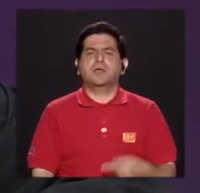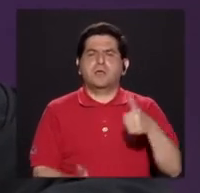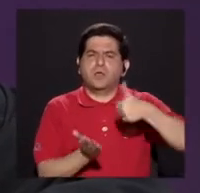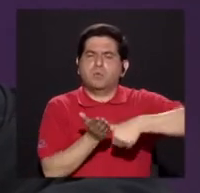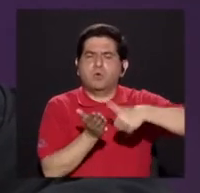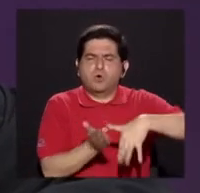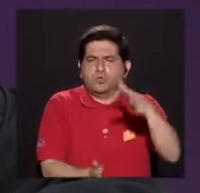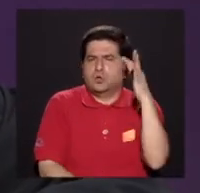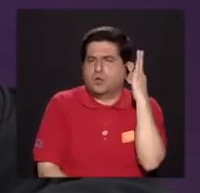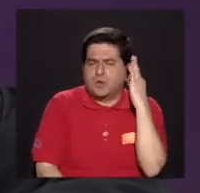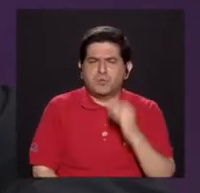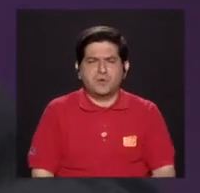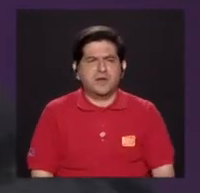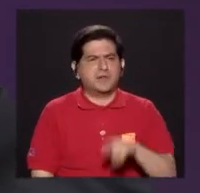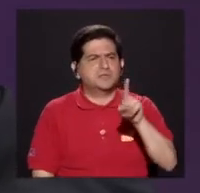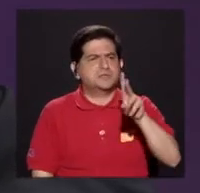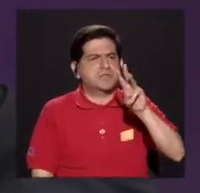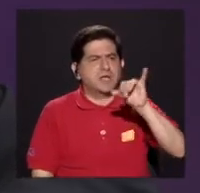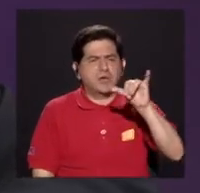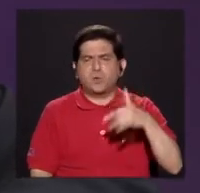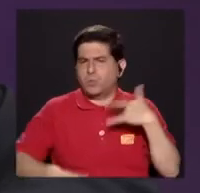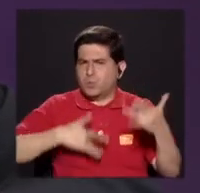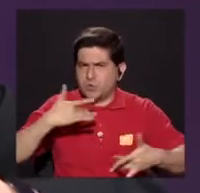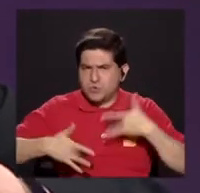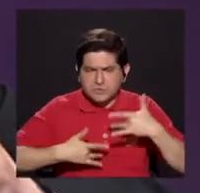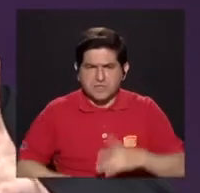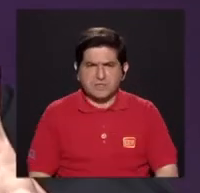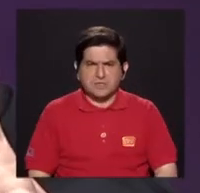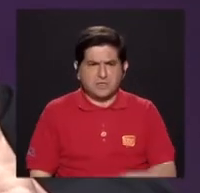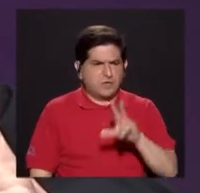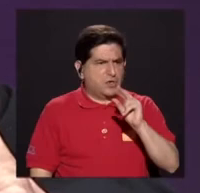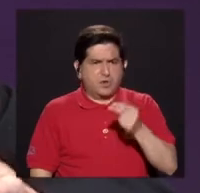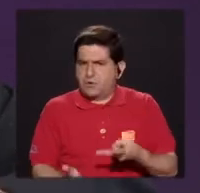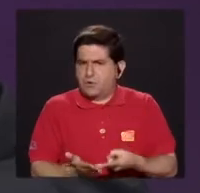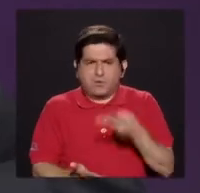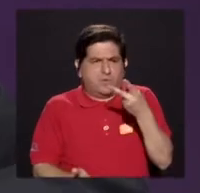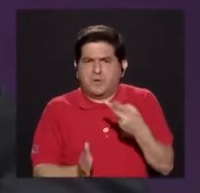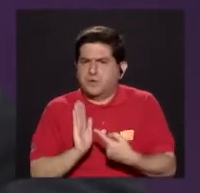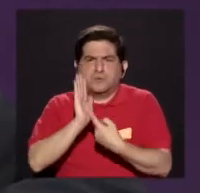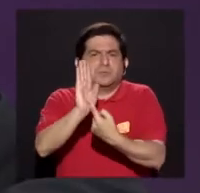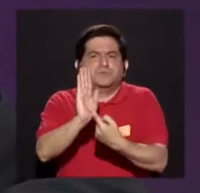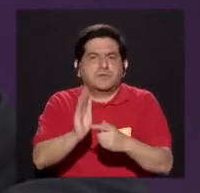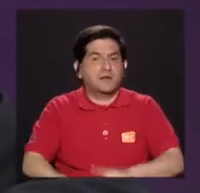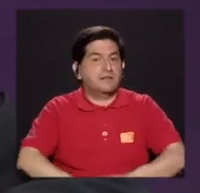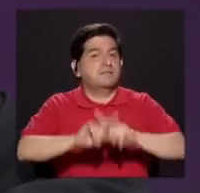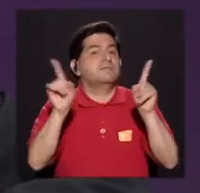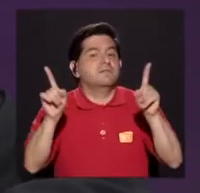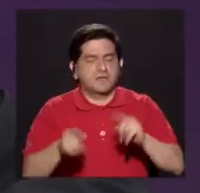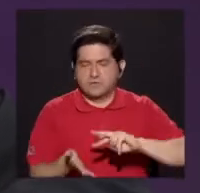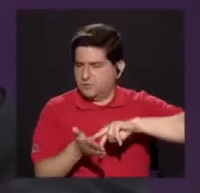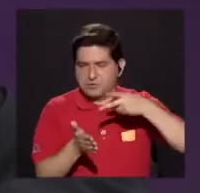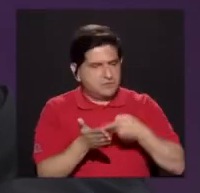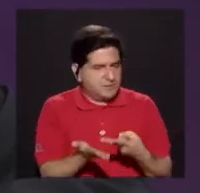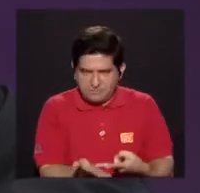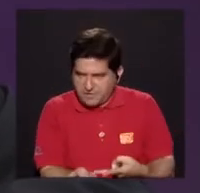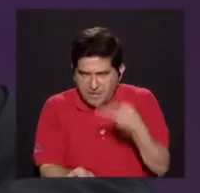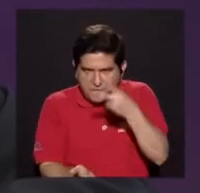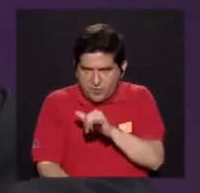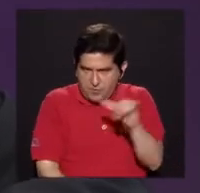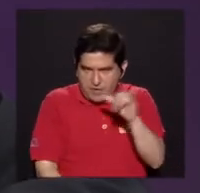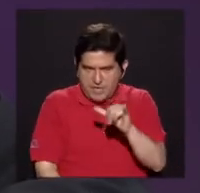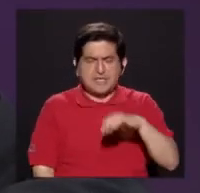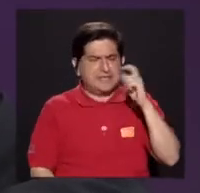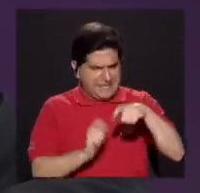mujeres, de alguna manera, este 1 de mayo sentimos que no se hizo valer. Es distinto, ¿verdad? No es que no valen igual,